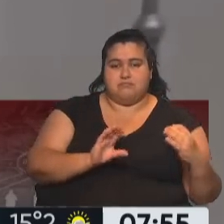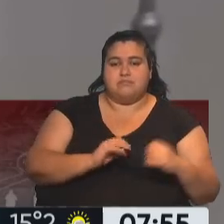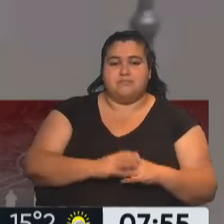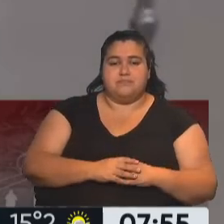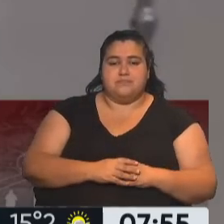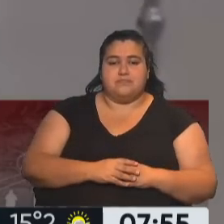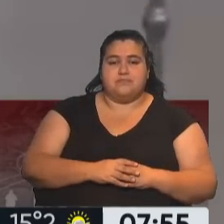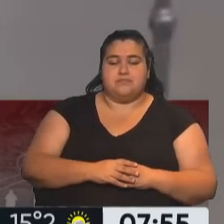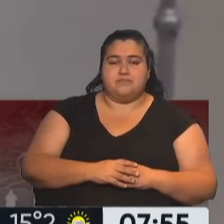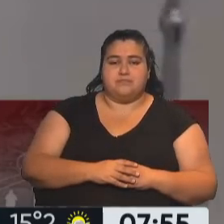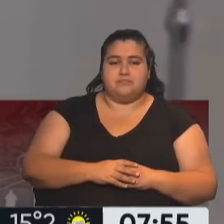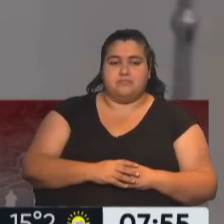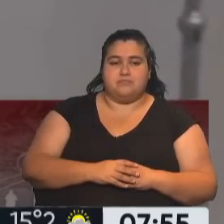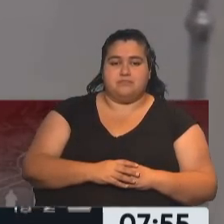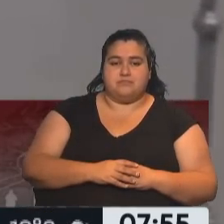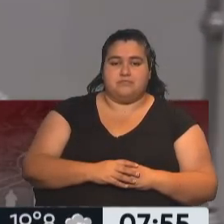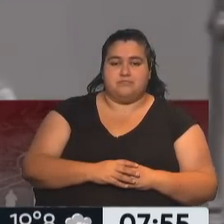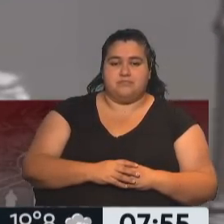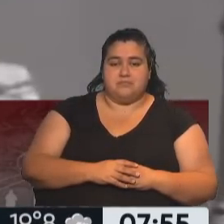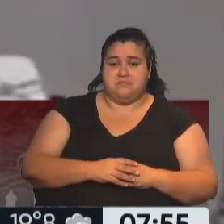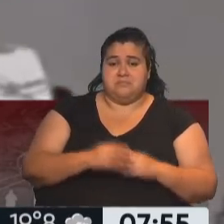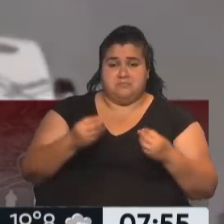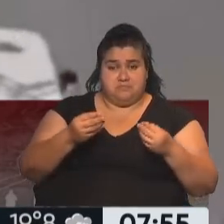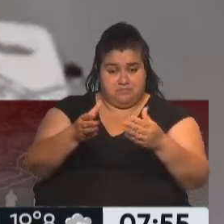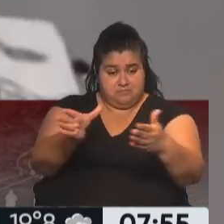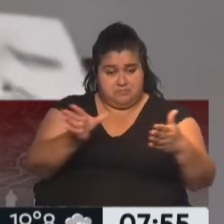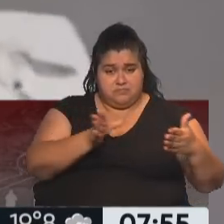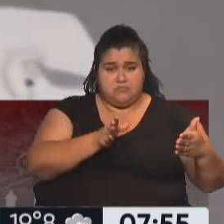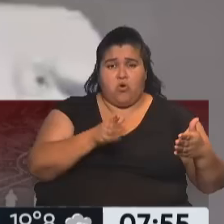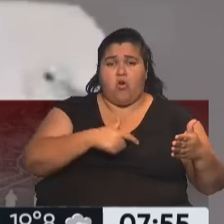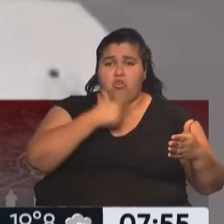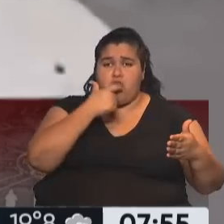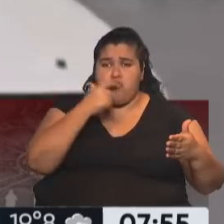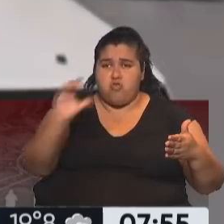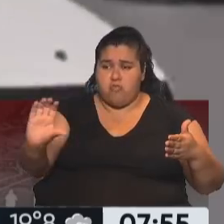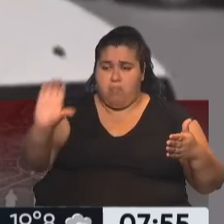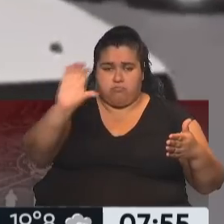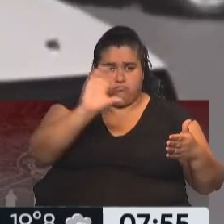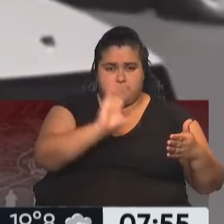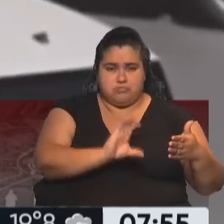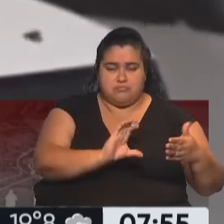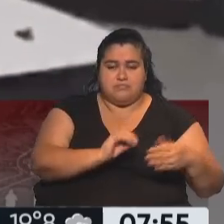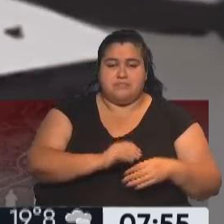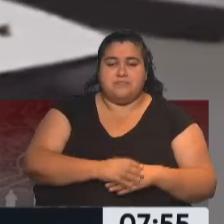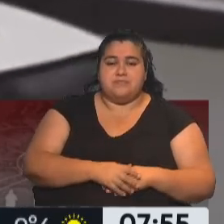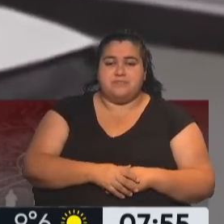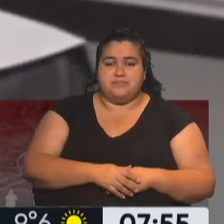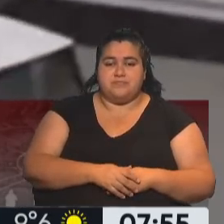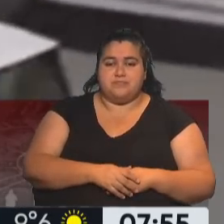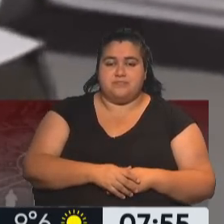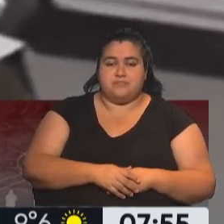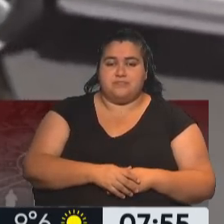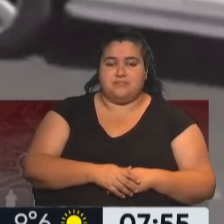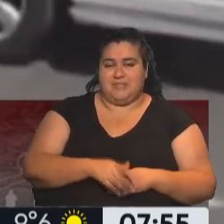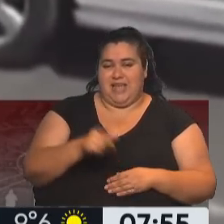el féretro sobre lo que estamos viendo, un paño rojo allí, Tito. Y será obviamente ingresado como al San interior Pedro de